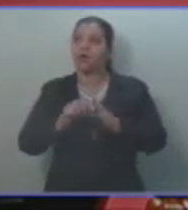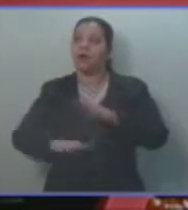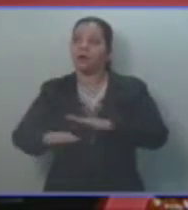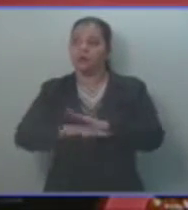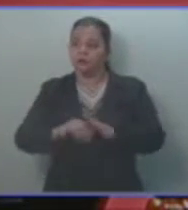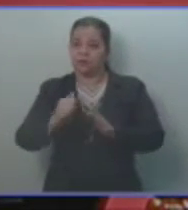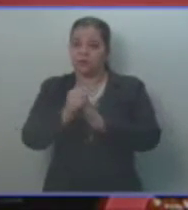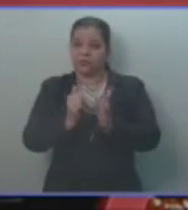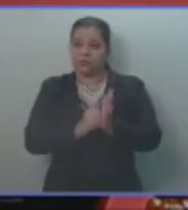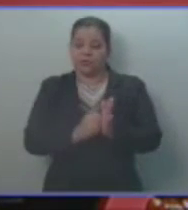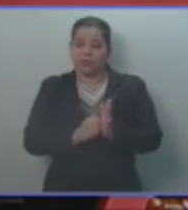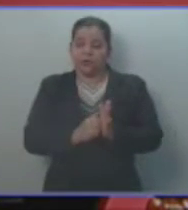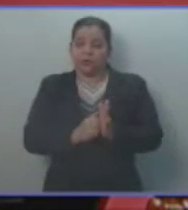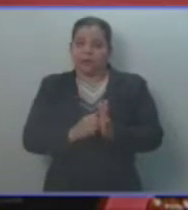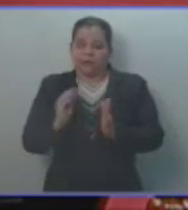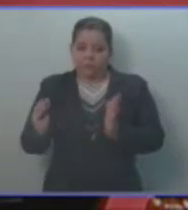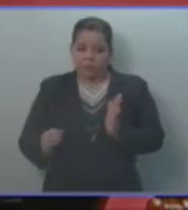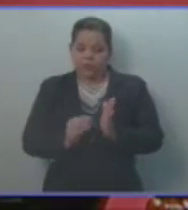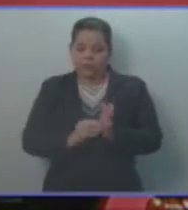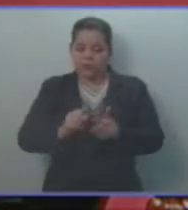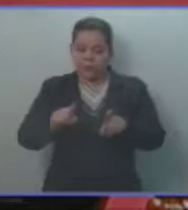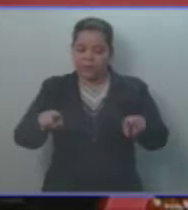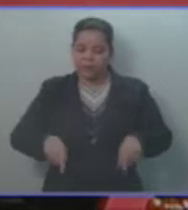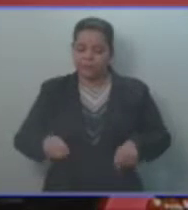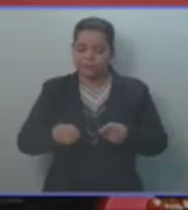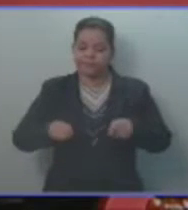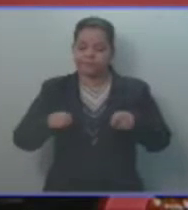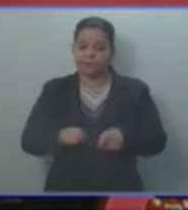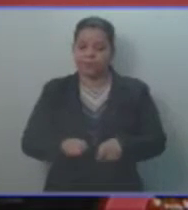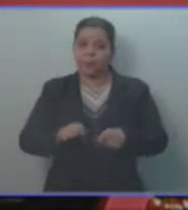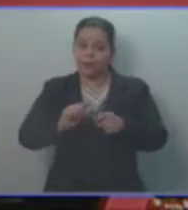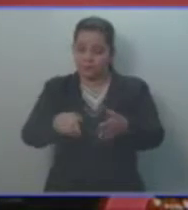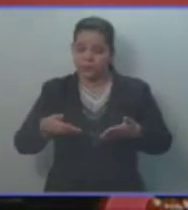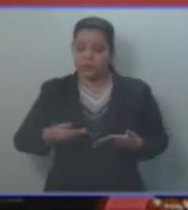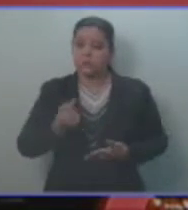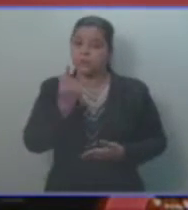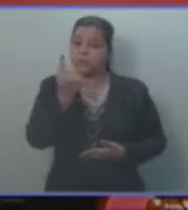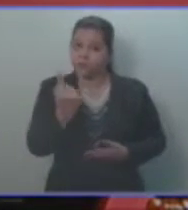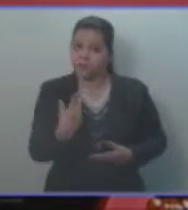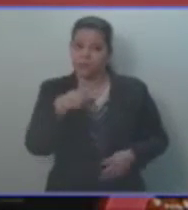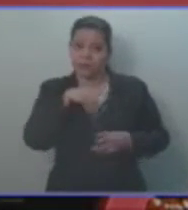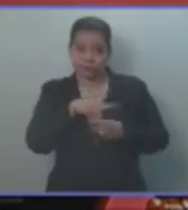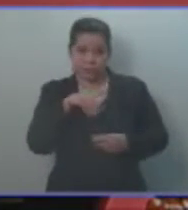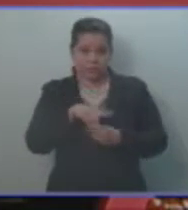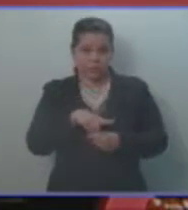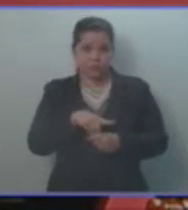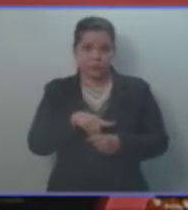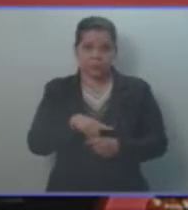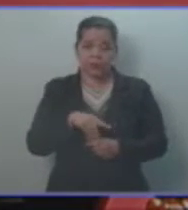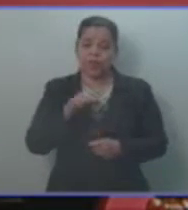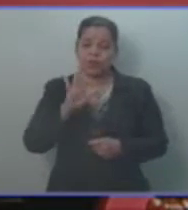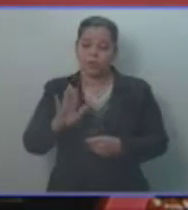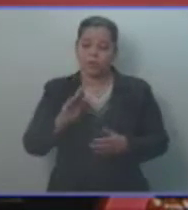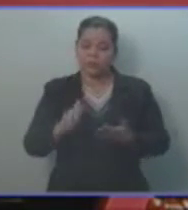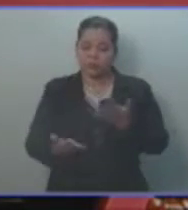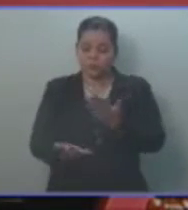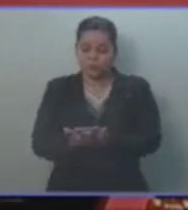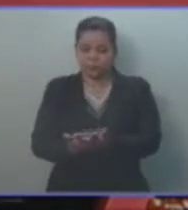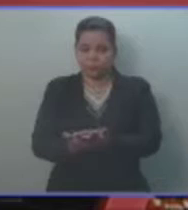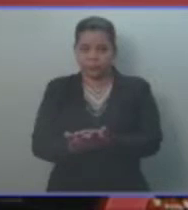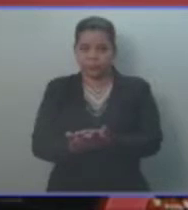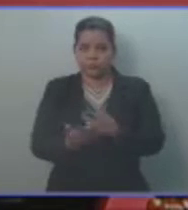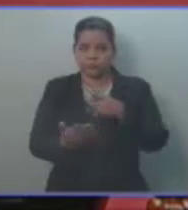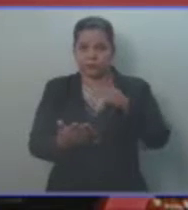establecido en la Convención sobre los Derechos de las Personas con Discapacidad y su protocolo